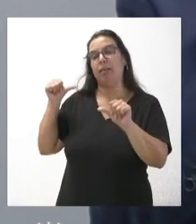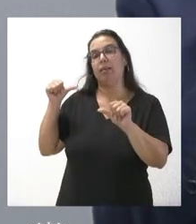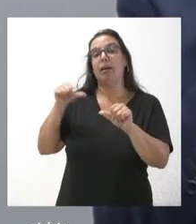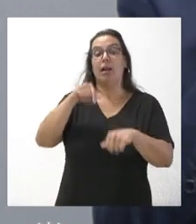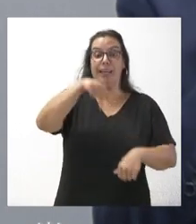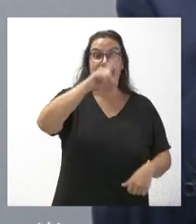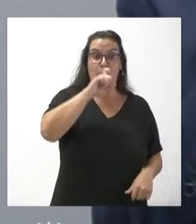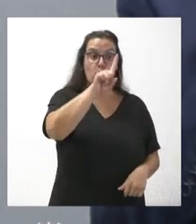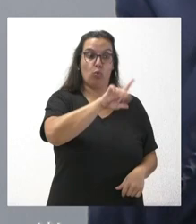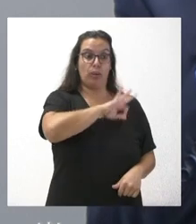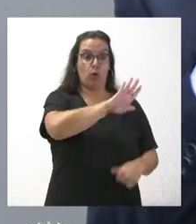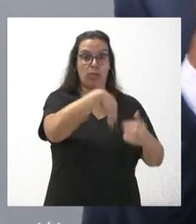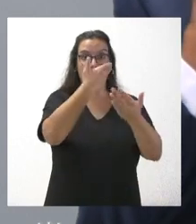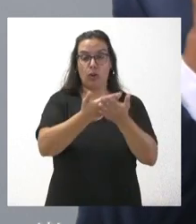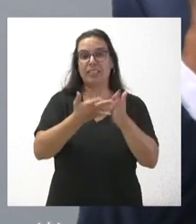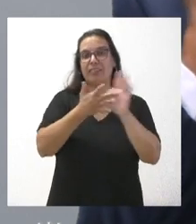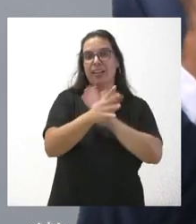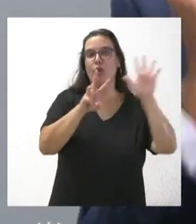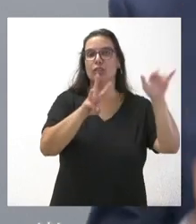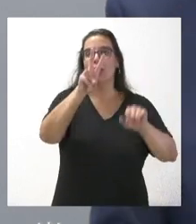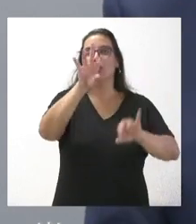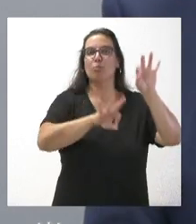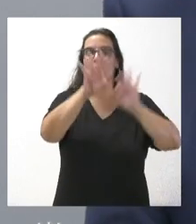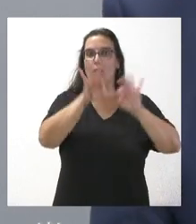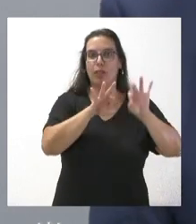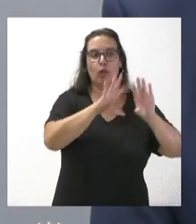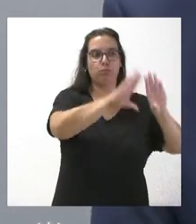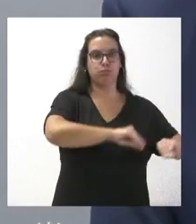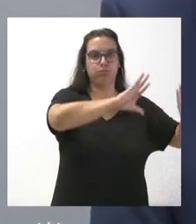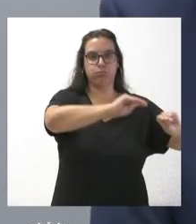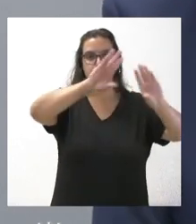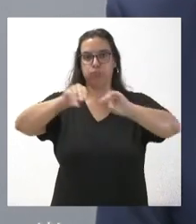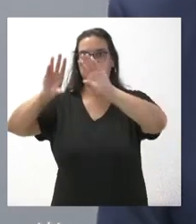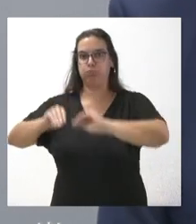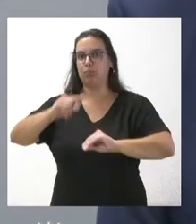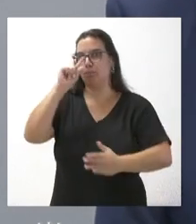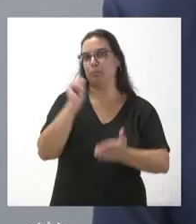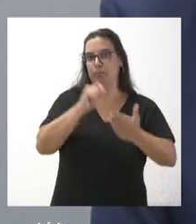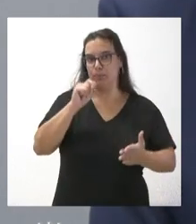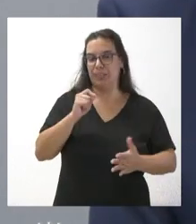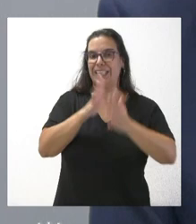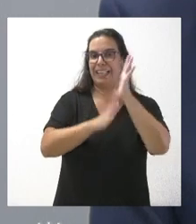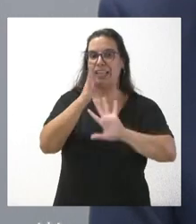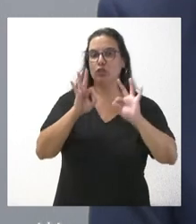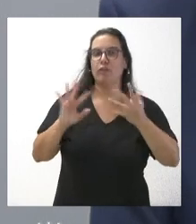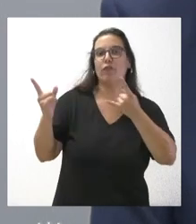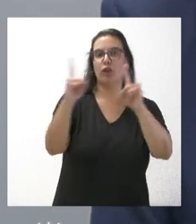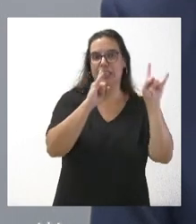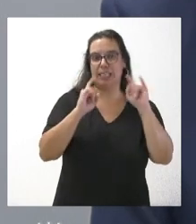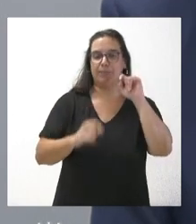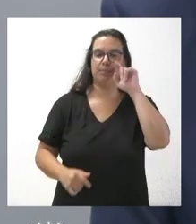enero a donde estamos dando un 82% de conatos de los incendios forestales ocurridos.